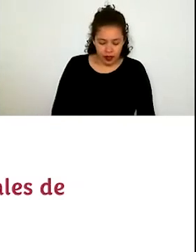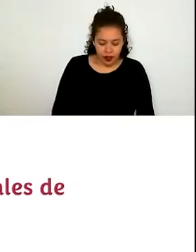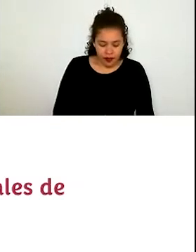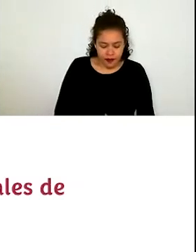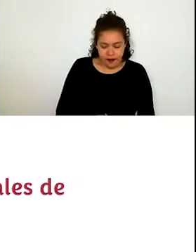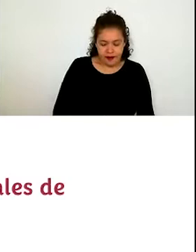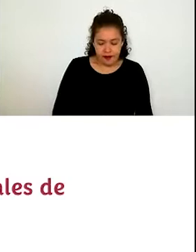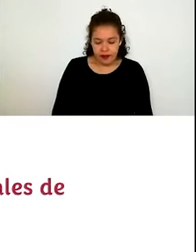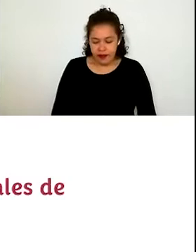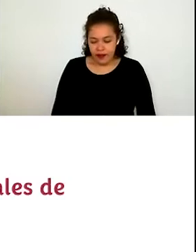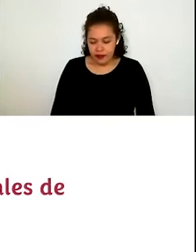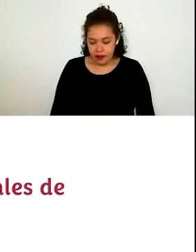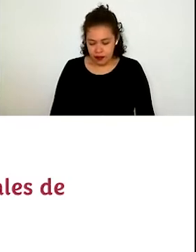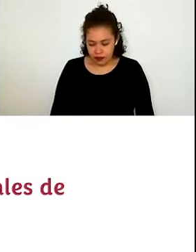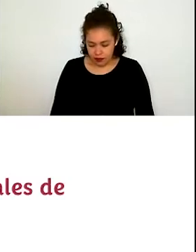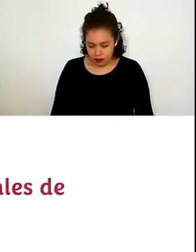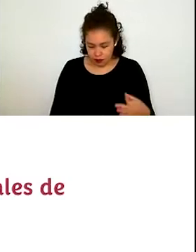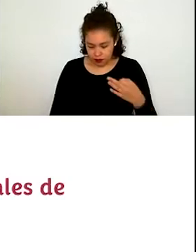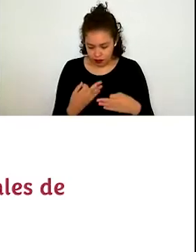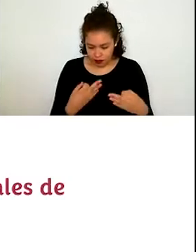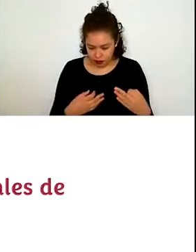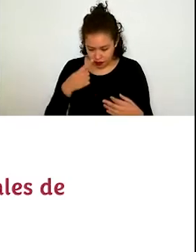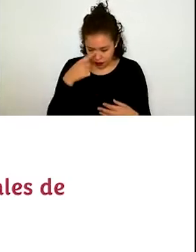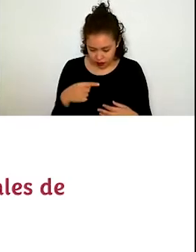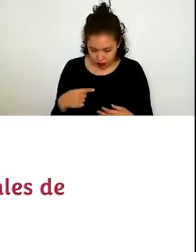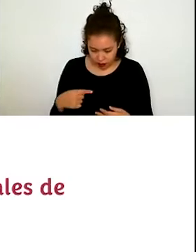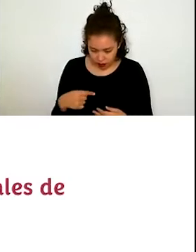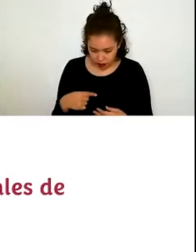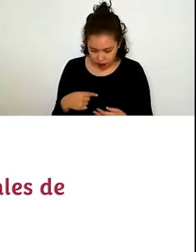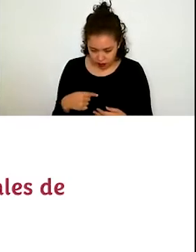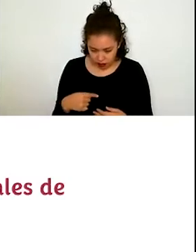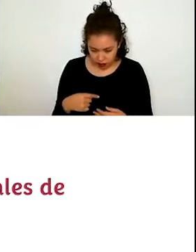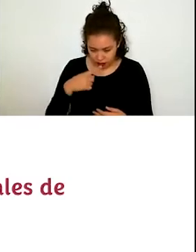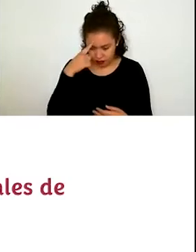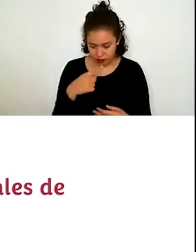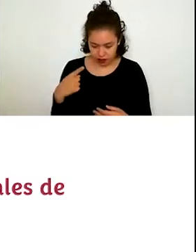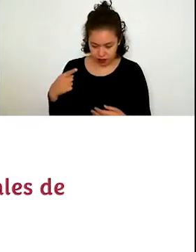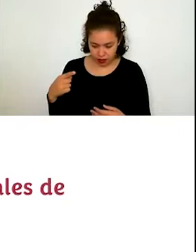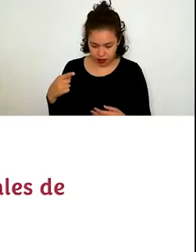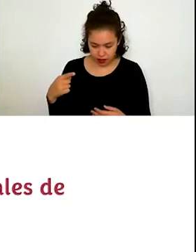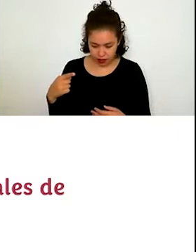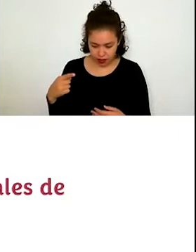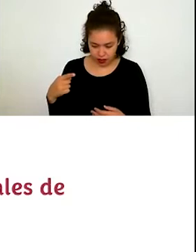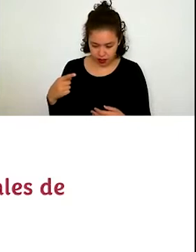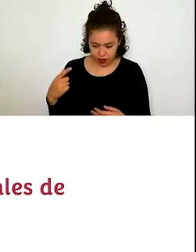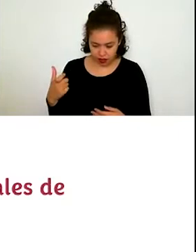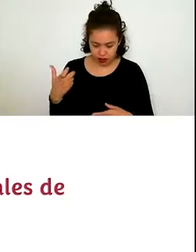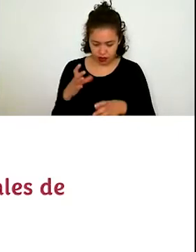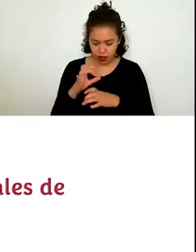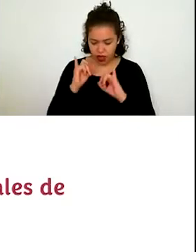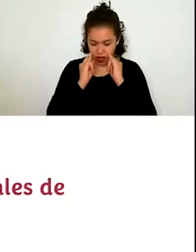modifiquen sus presupuestos, tienen que ser informados a la Junta y únicamente en el caso de que exceda